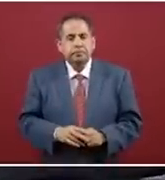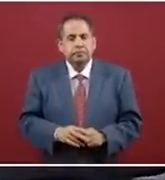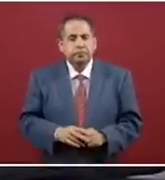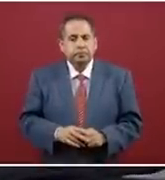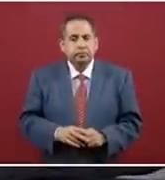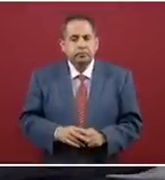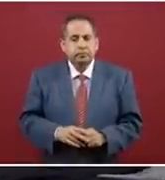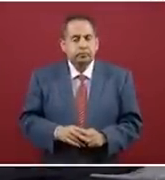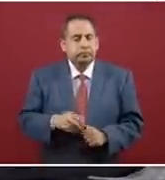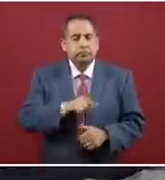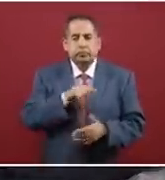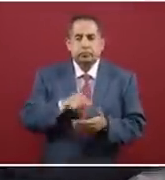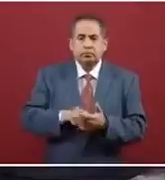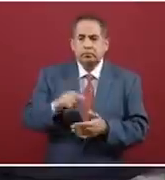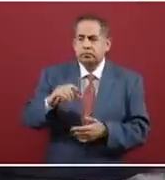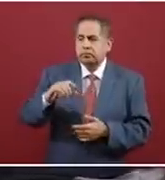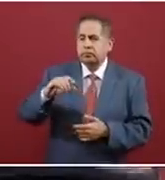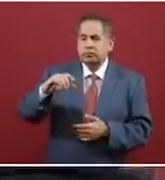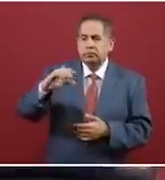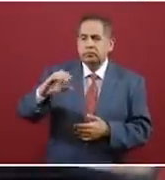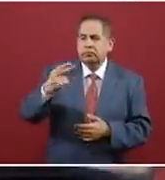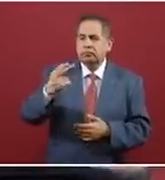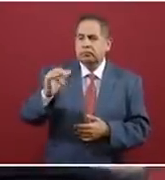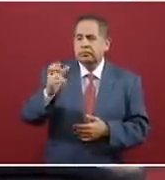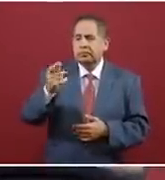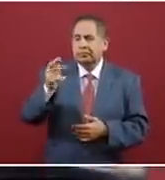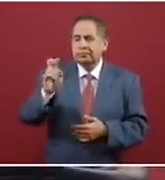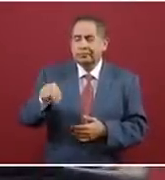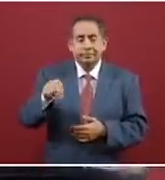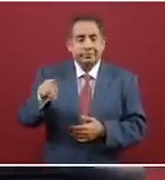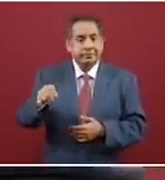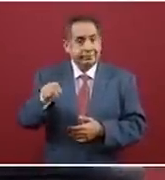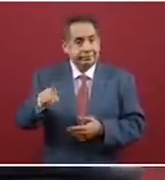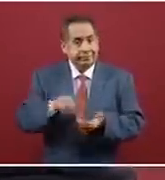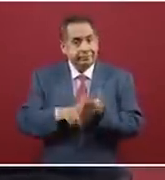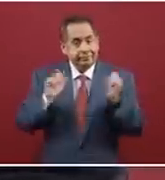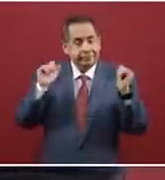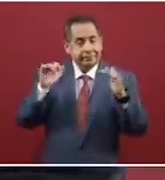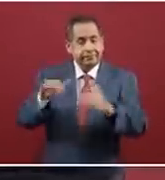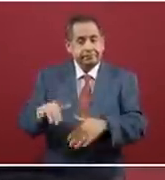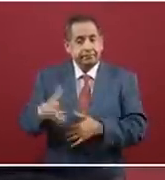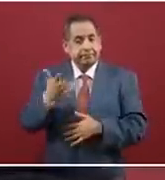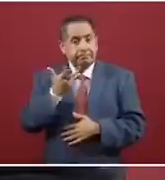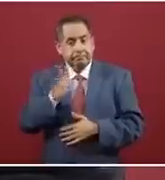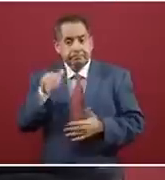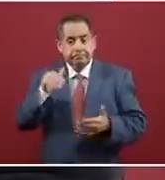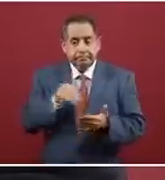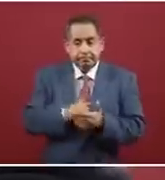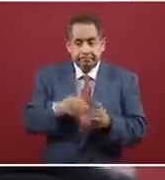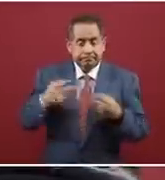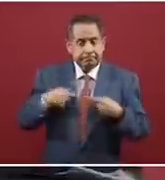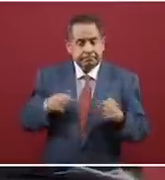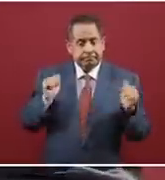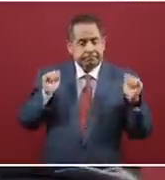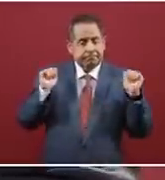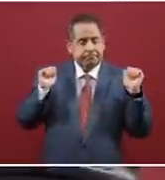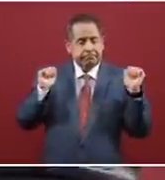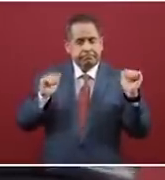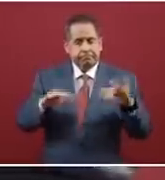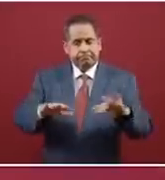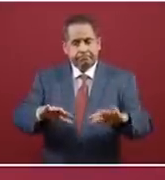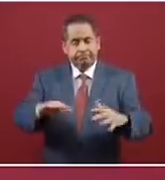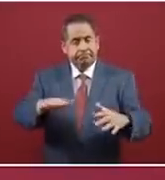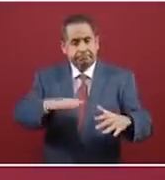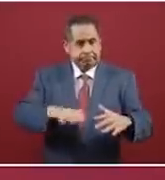en juchitán habían más de 10.000 personas y cómo